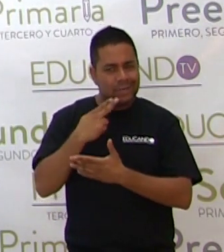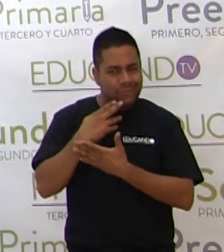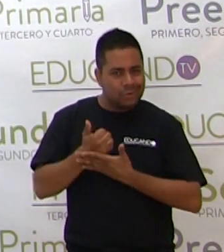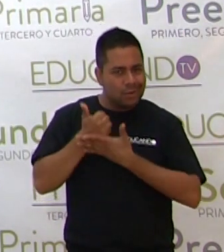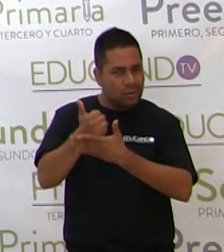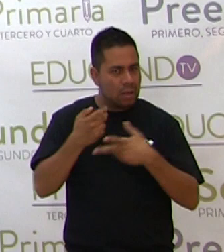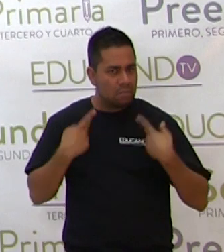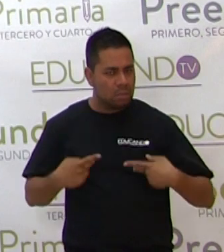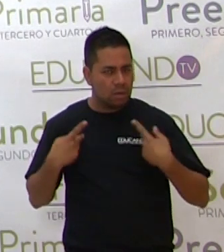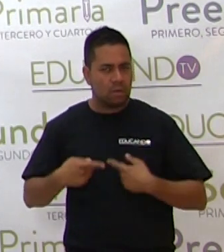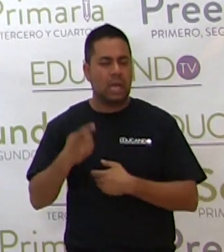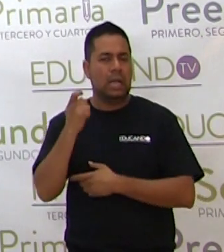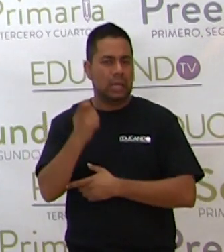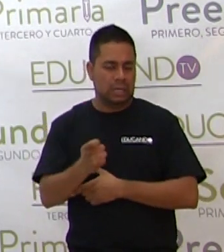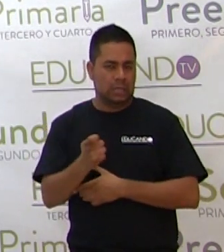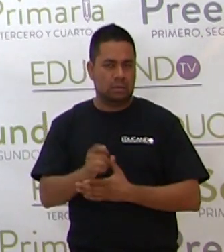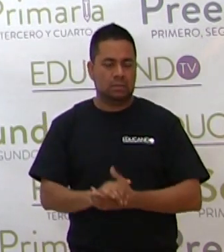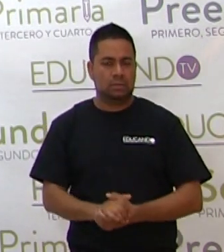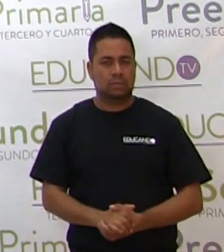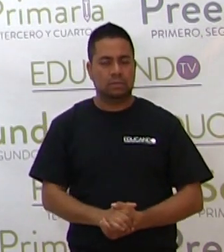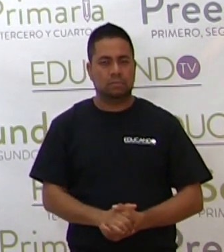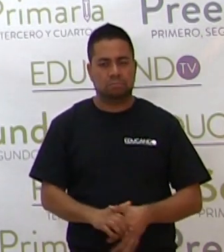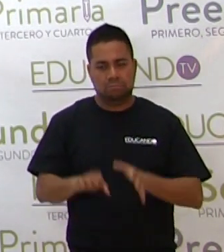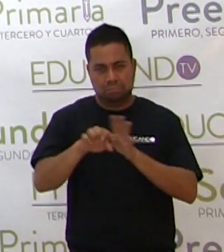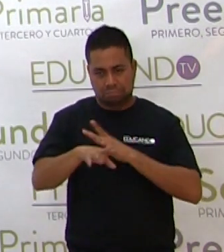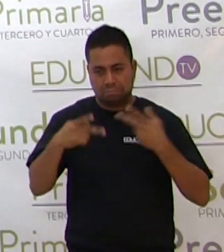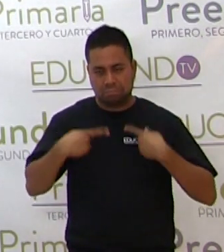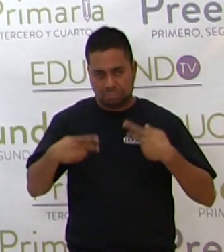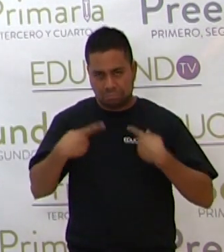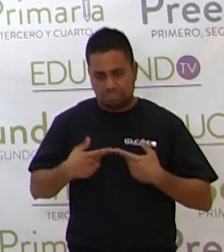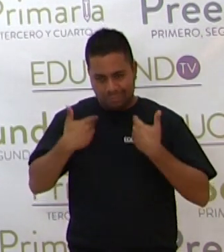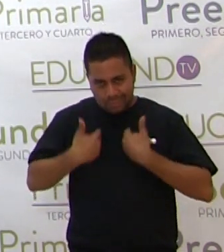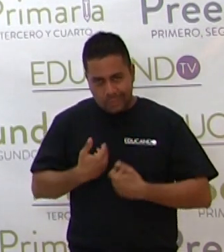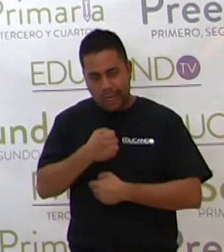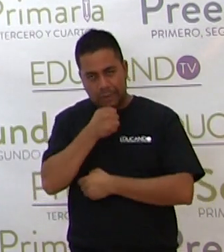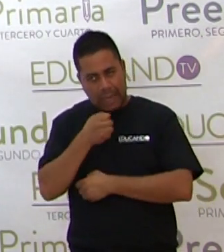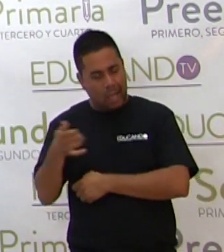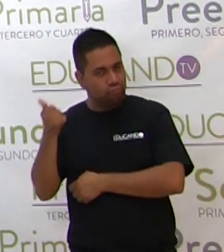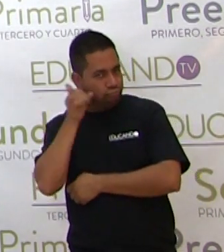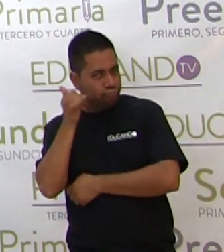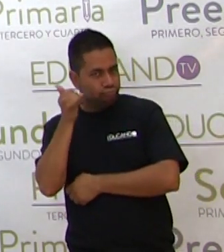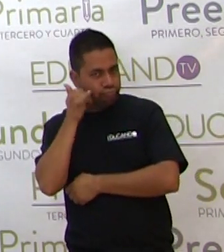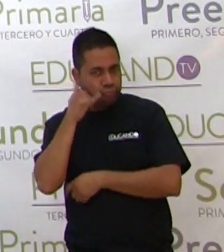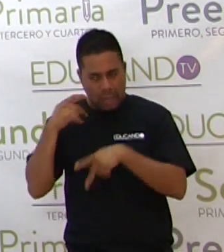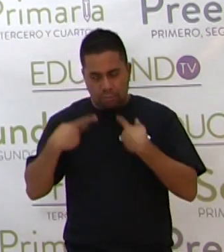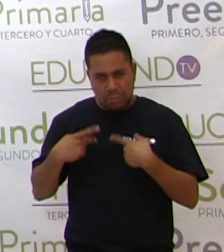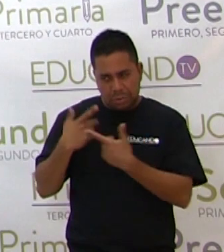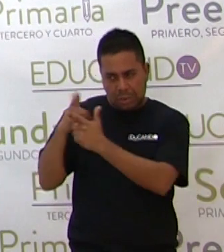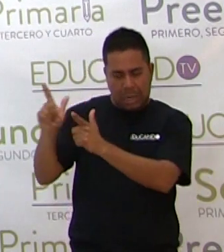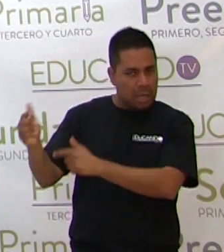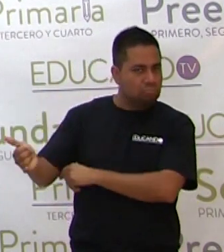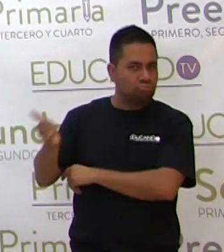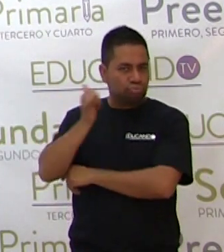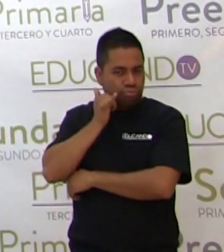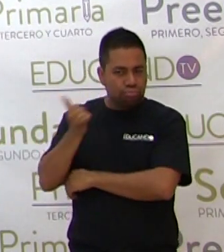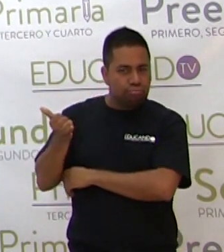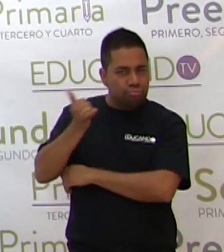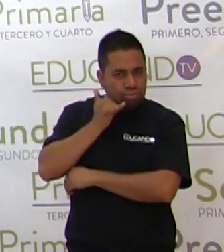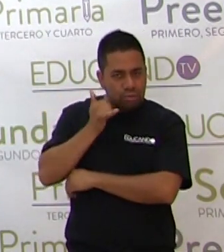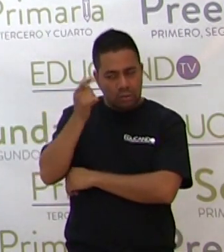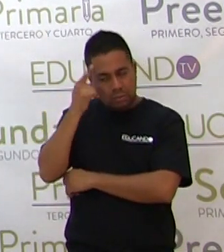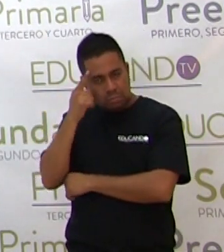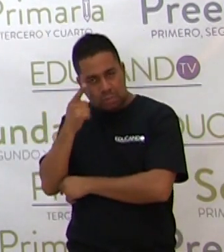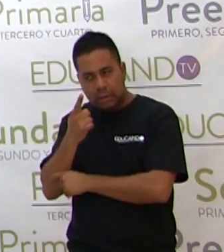eso significa que el locutor va a tomar llamadas del público para